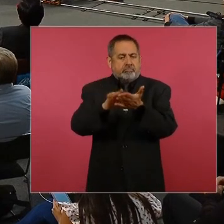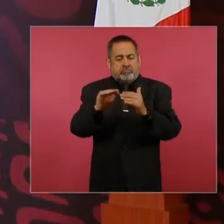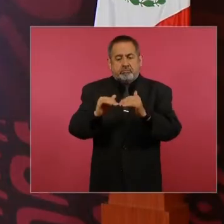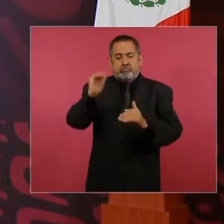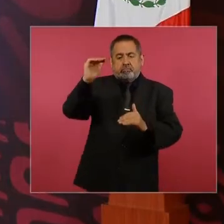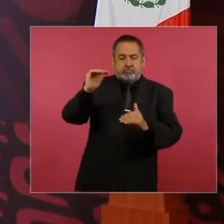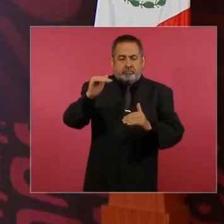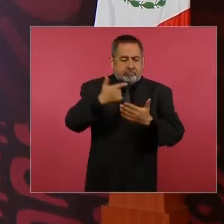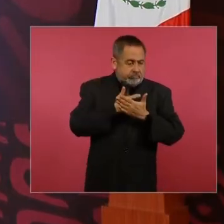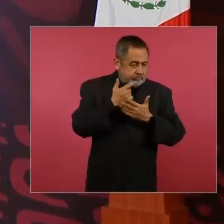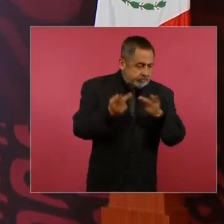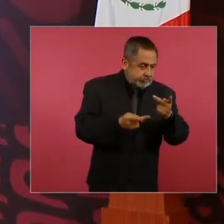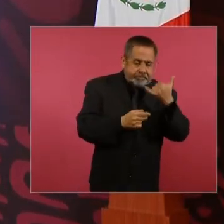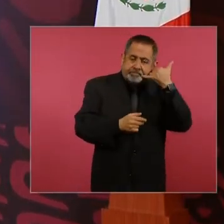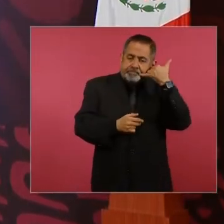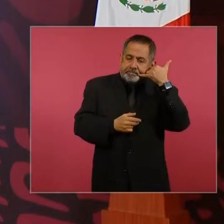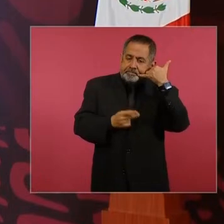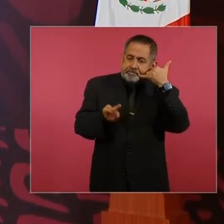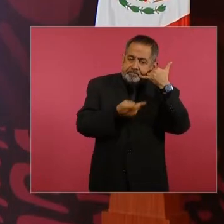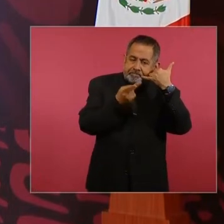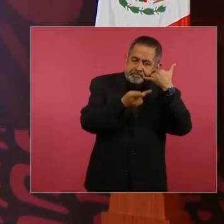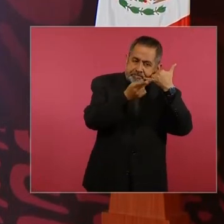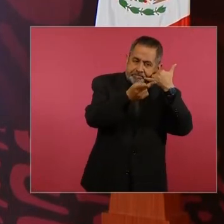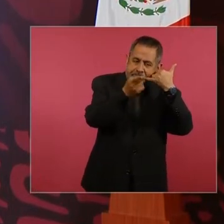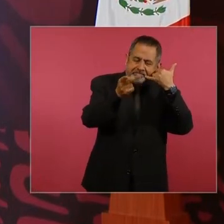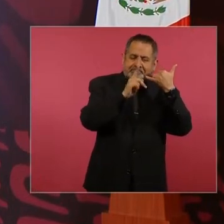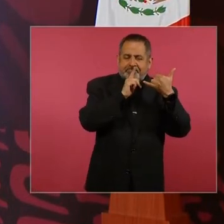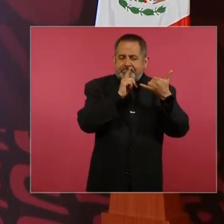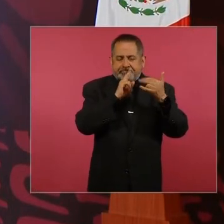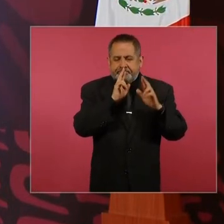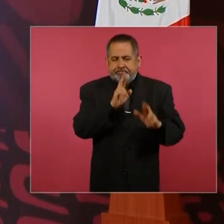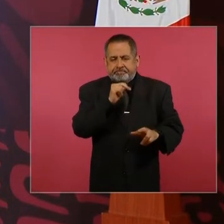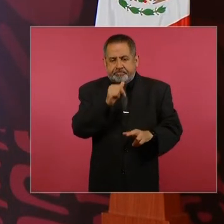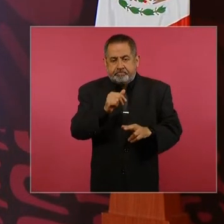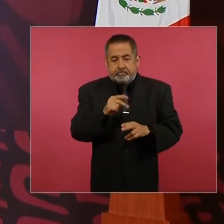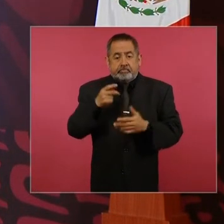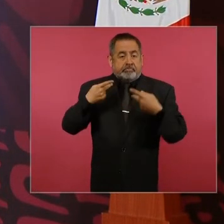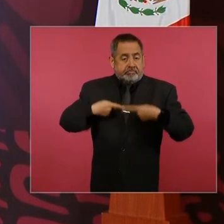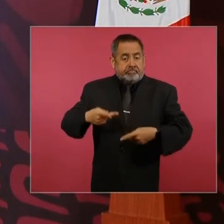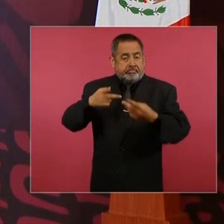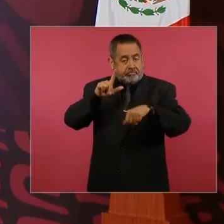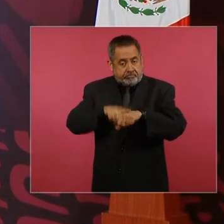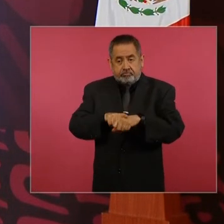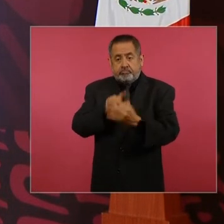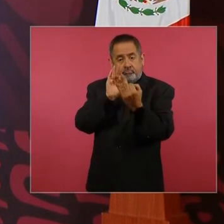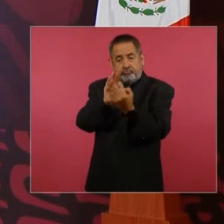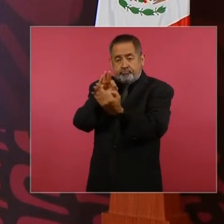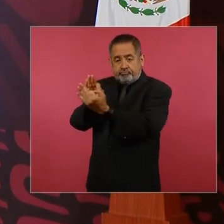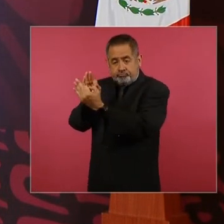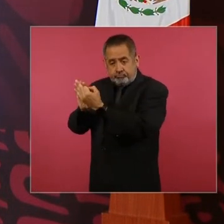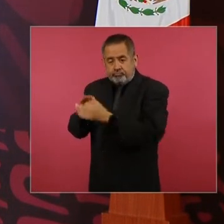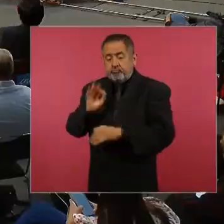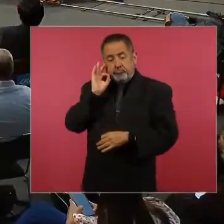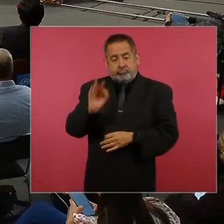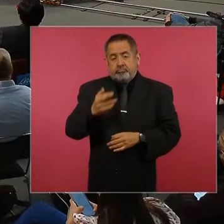entre una encuesta telefónica y una encuesta domiciliaria. Yo, por